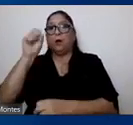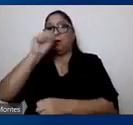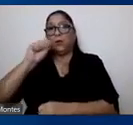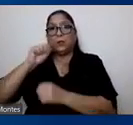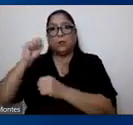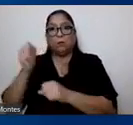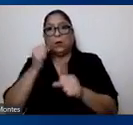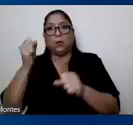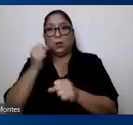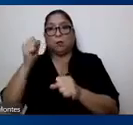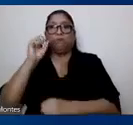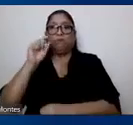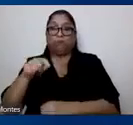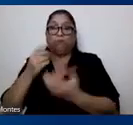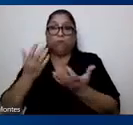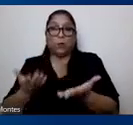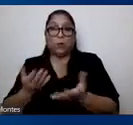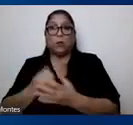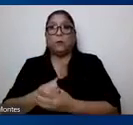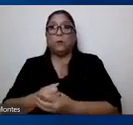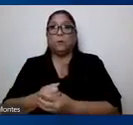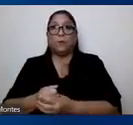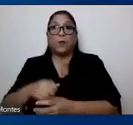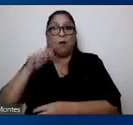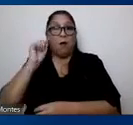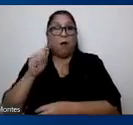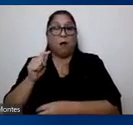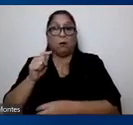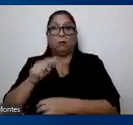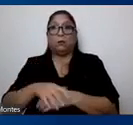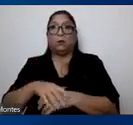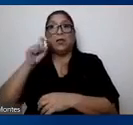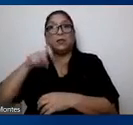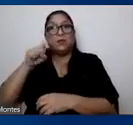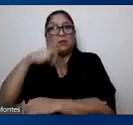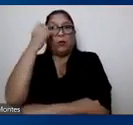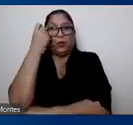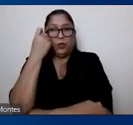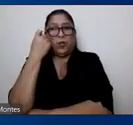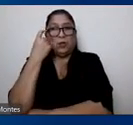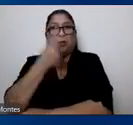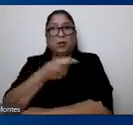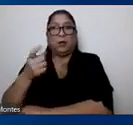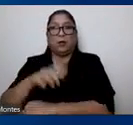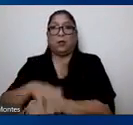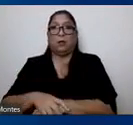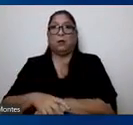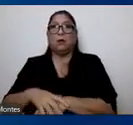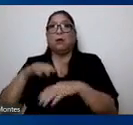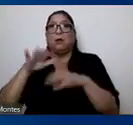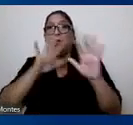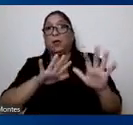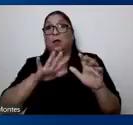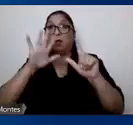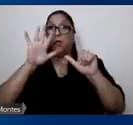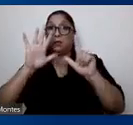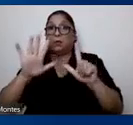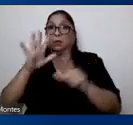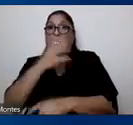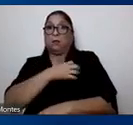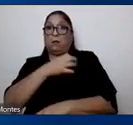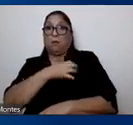en Lima. Entonces, ante ello, hay que entender de que el 17 de mayo, el día que